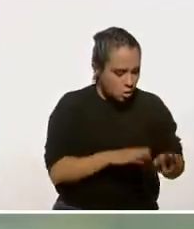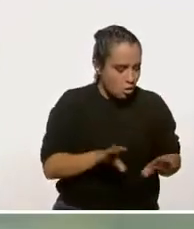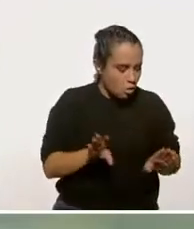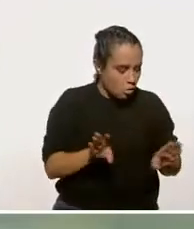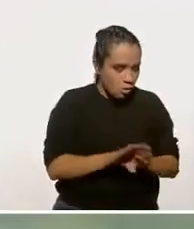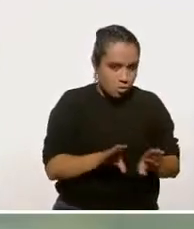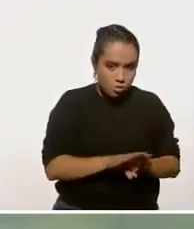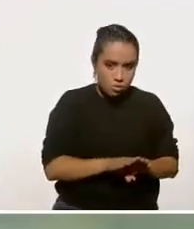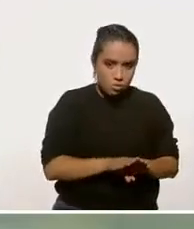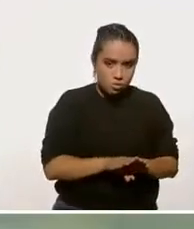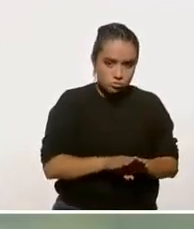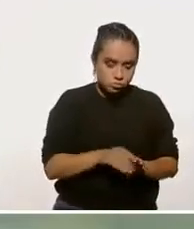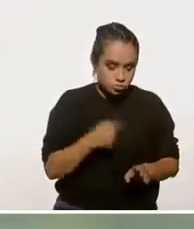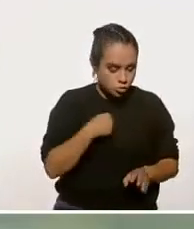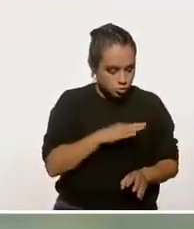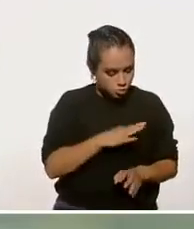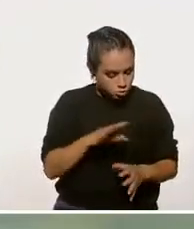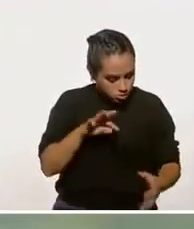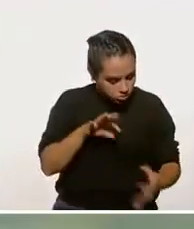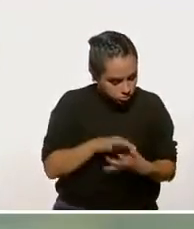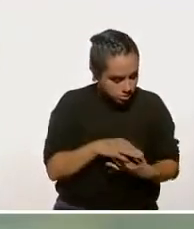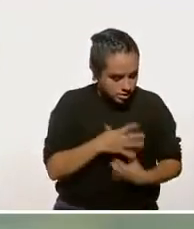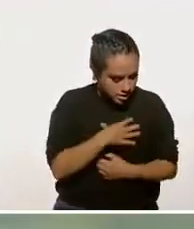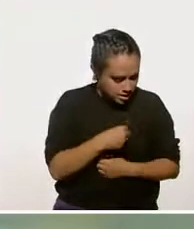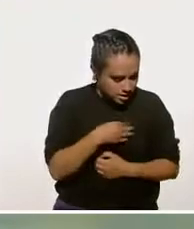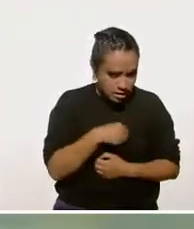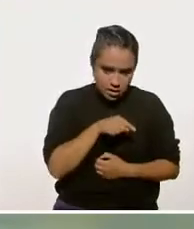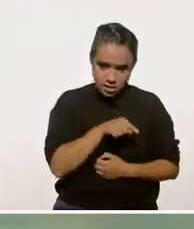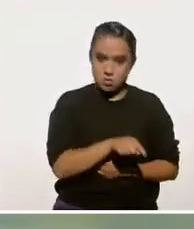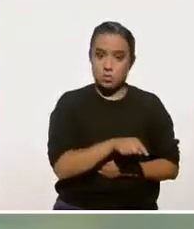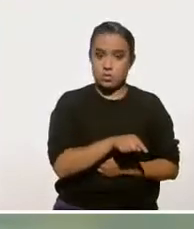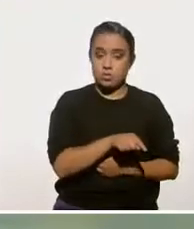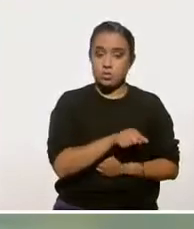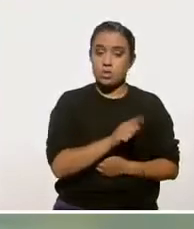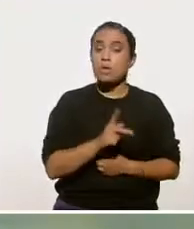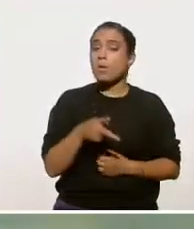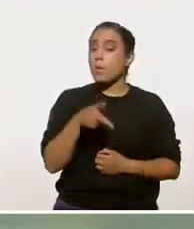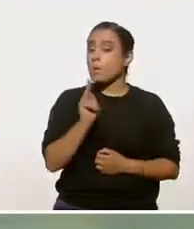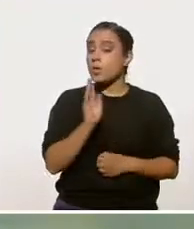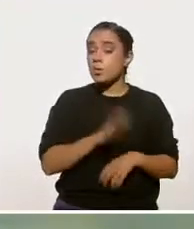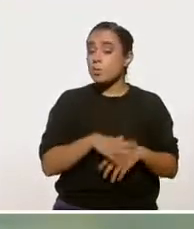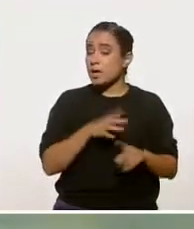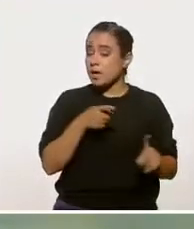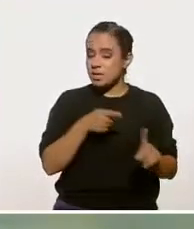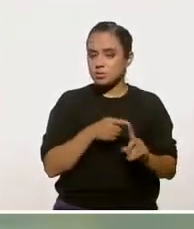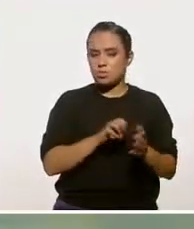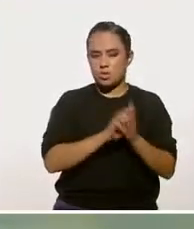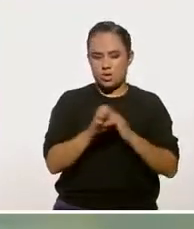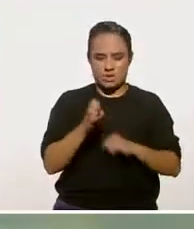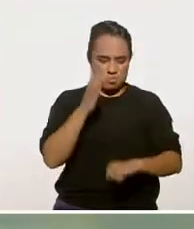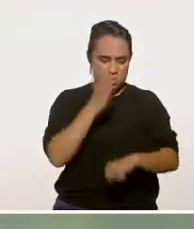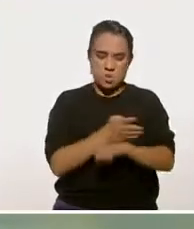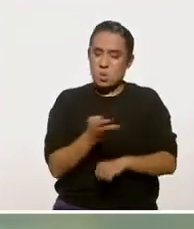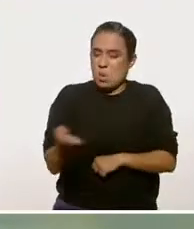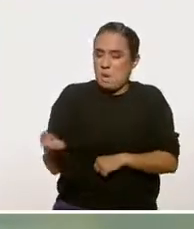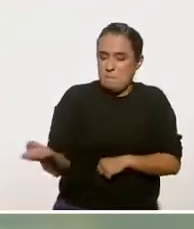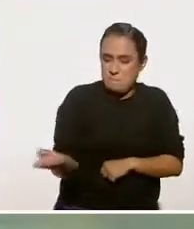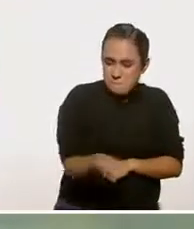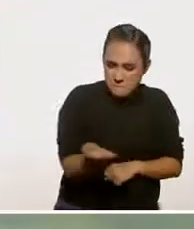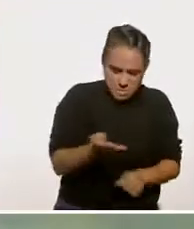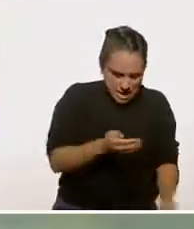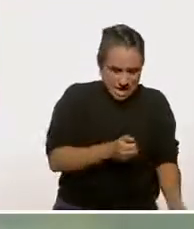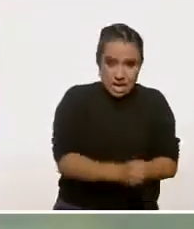manera de relacionarnos con nuestro hijo o con nuestra hija. Pero particularmente sobre los castigos físicos, hay